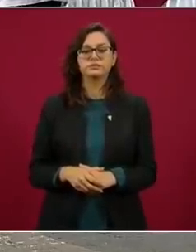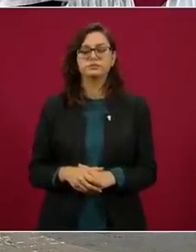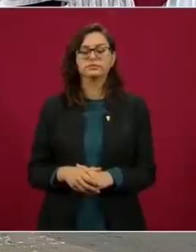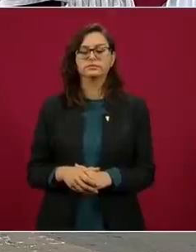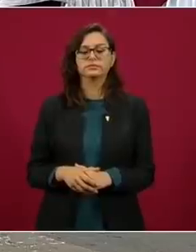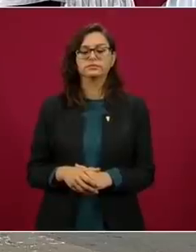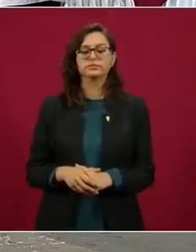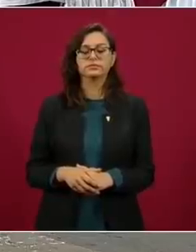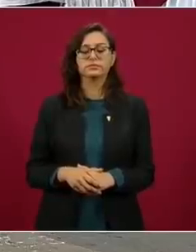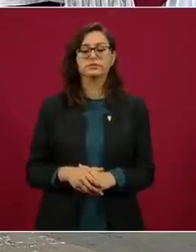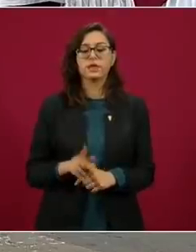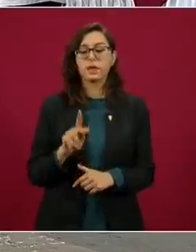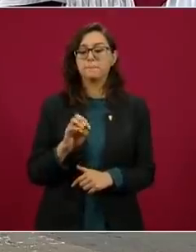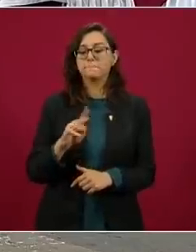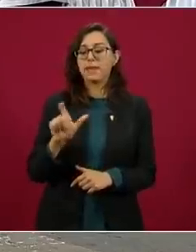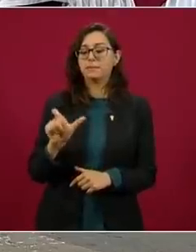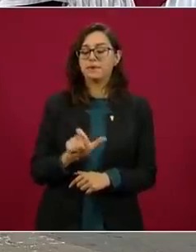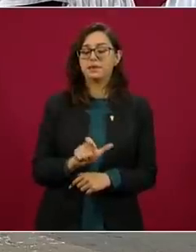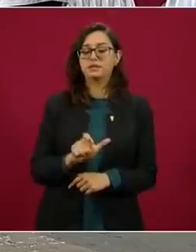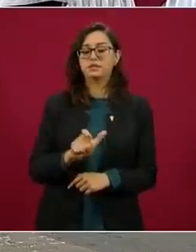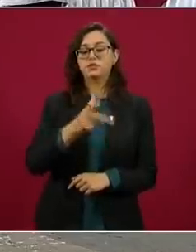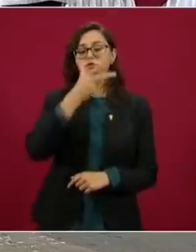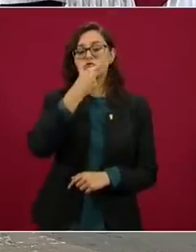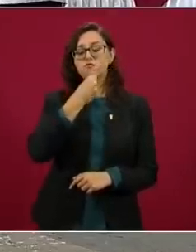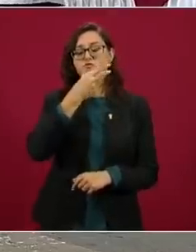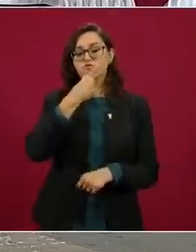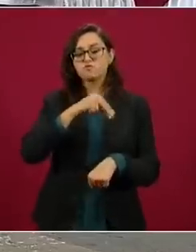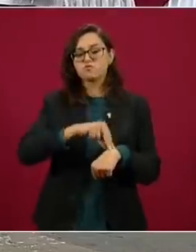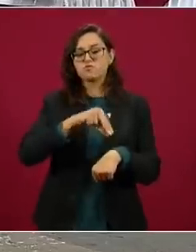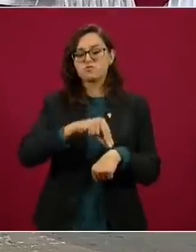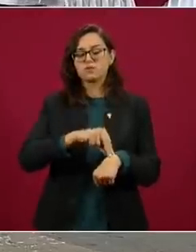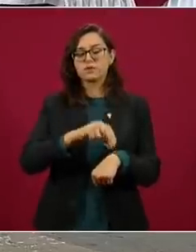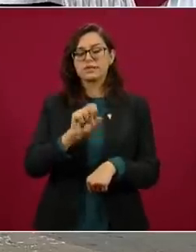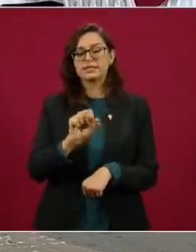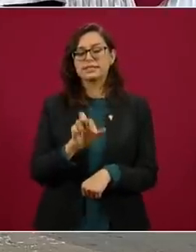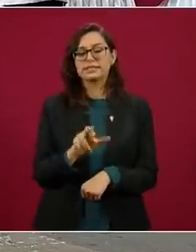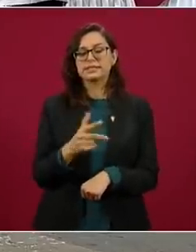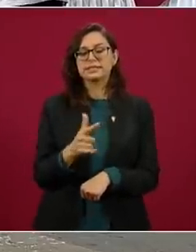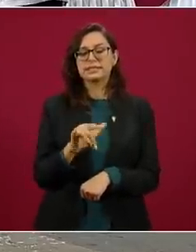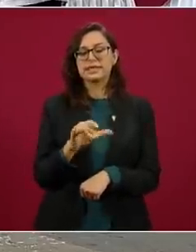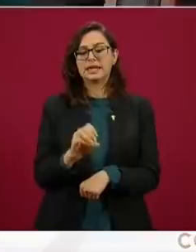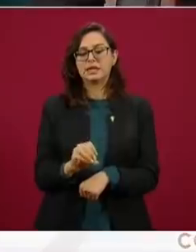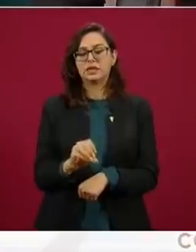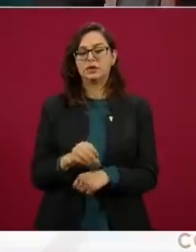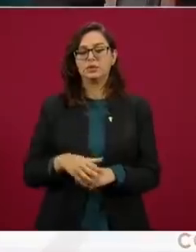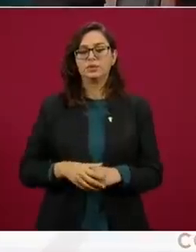de petróleos méxicanos médico sergio jonathan garcía mortera